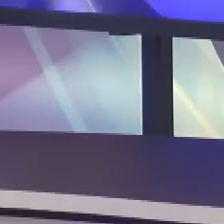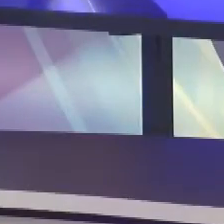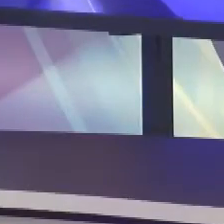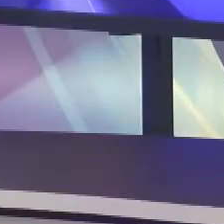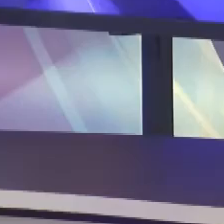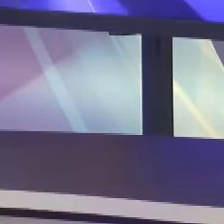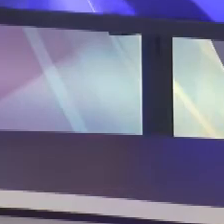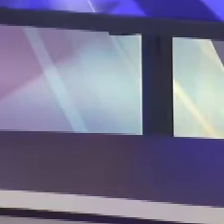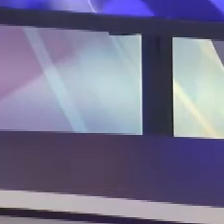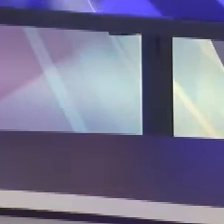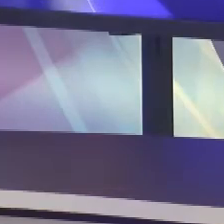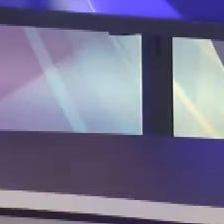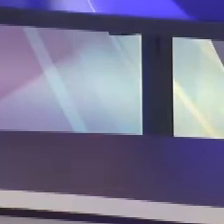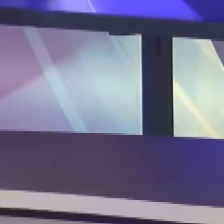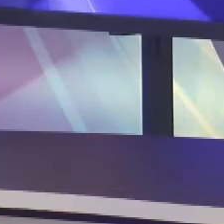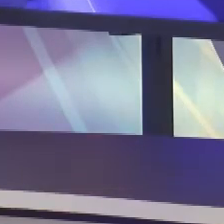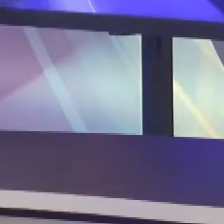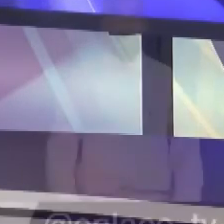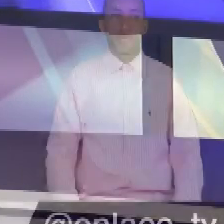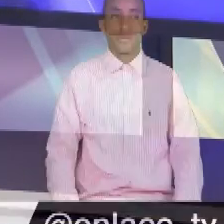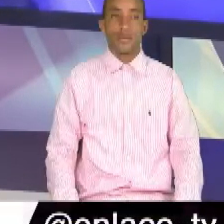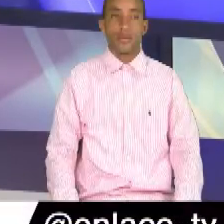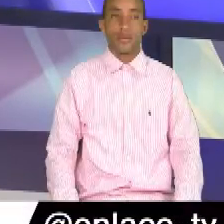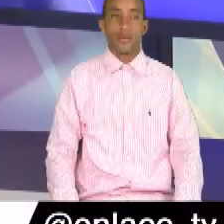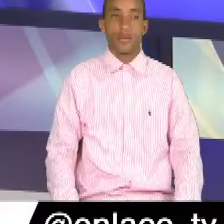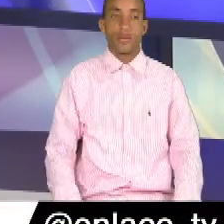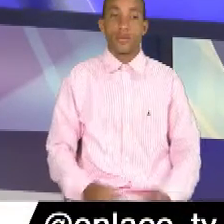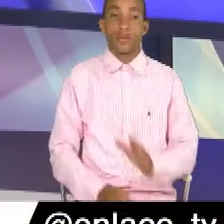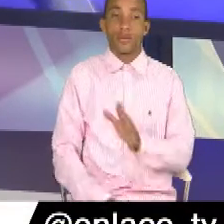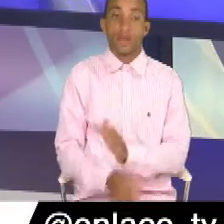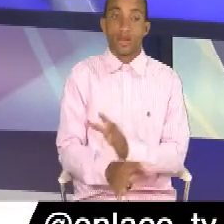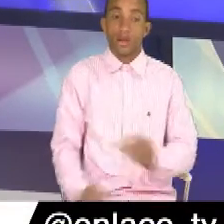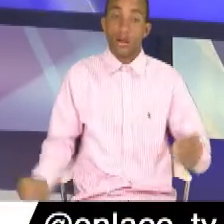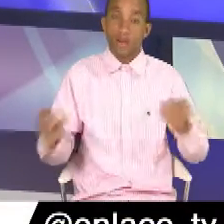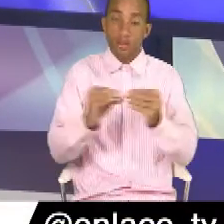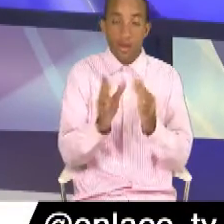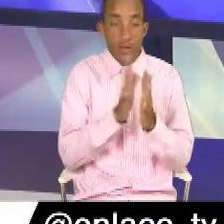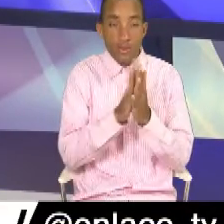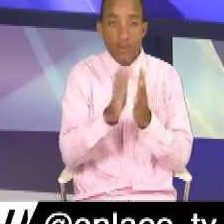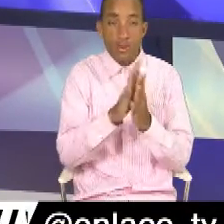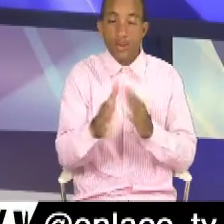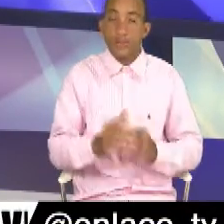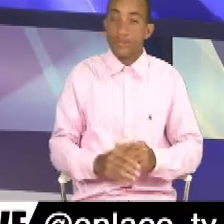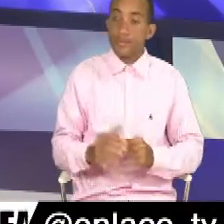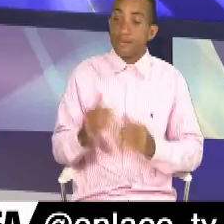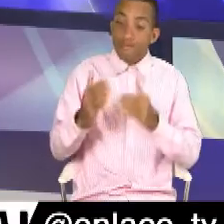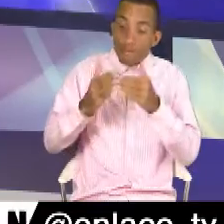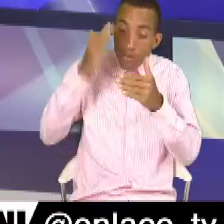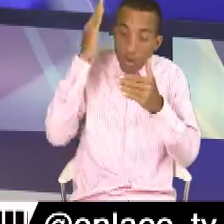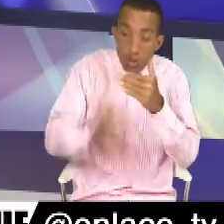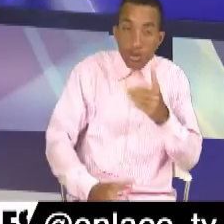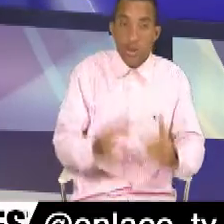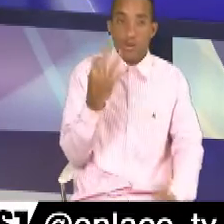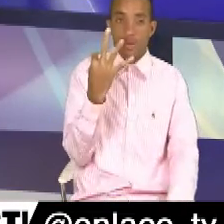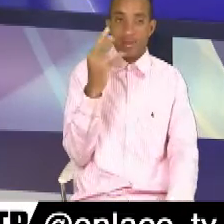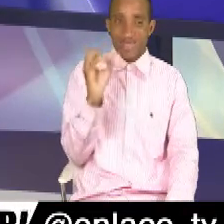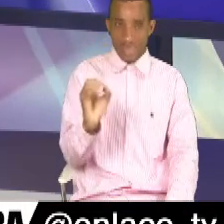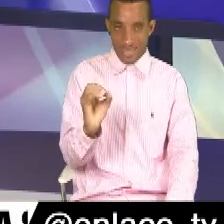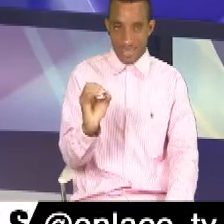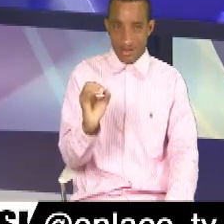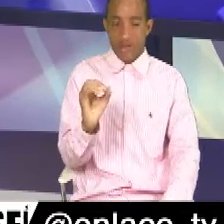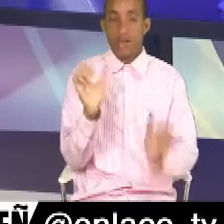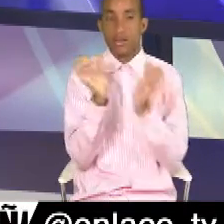Continuamos con más información en Enlace Noticias. Plazo hasta el 30 de mayo tienen directivas de Fuerticol para firmar contratos con tres